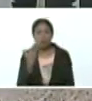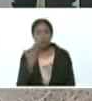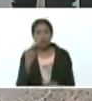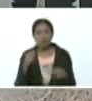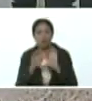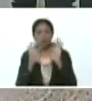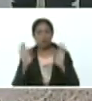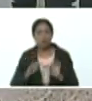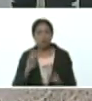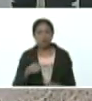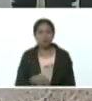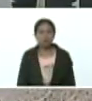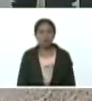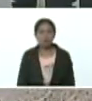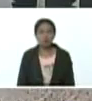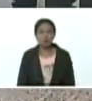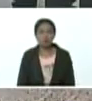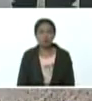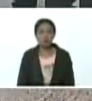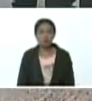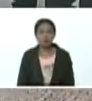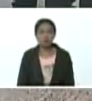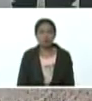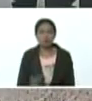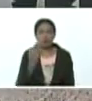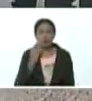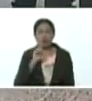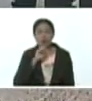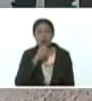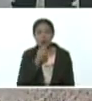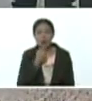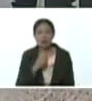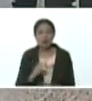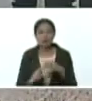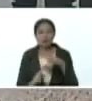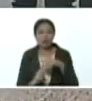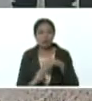con esto, madres, abuelas y tías,